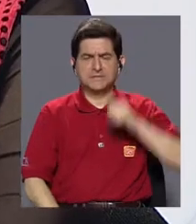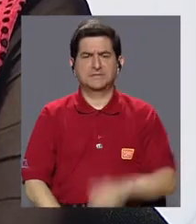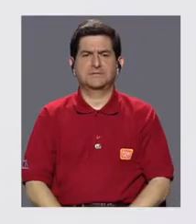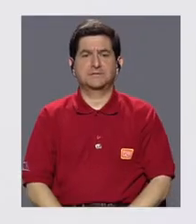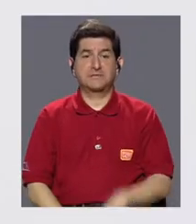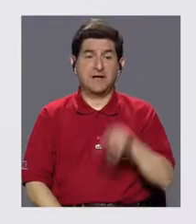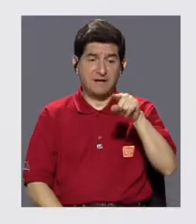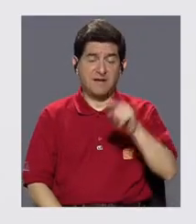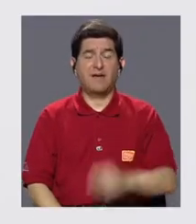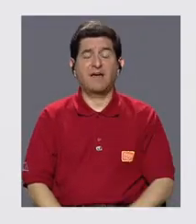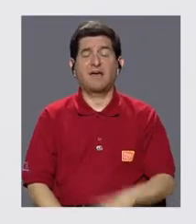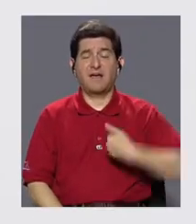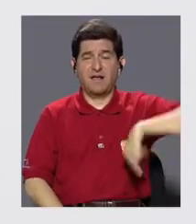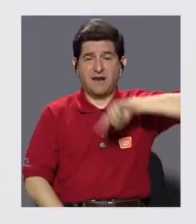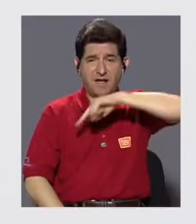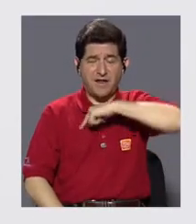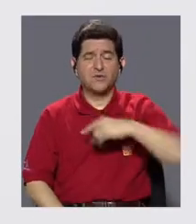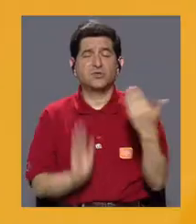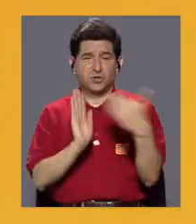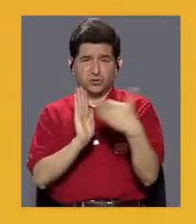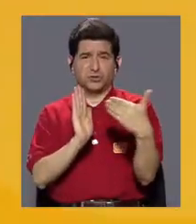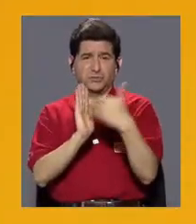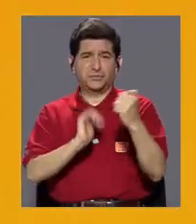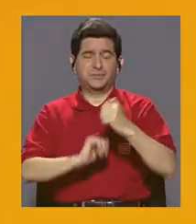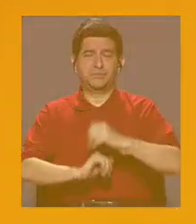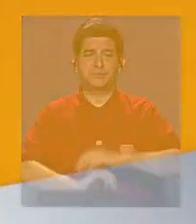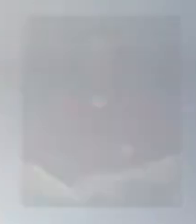que nos atraviesan a todos